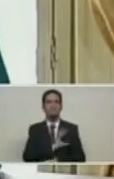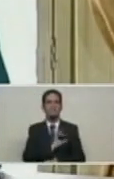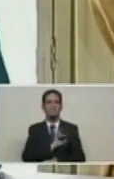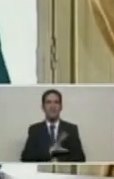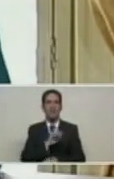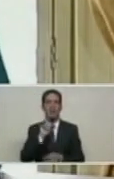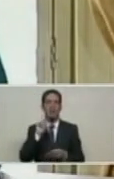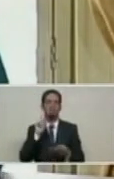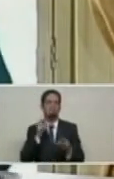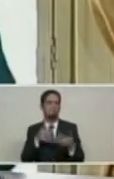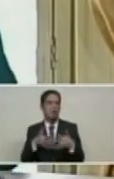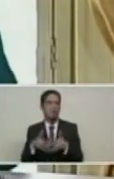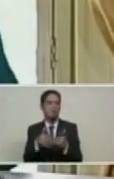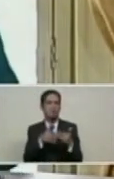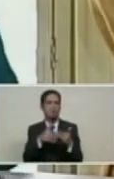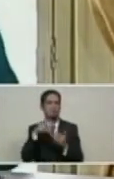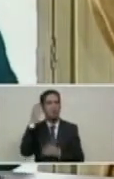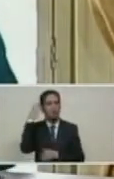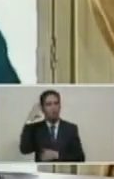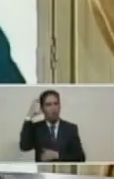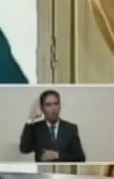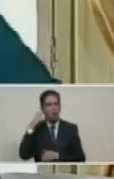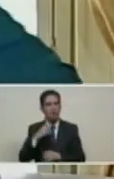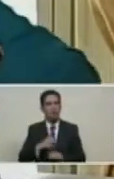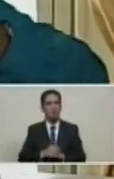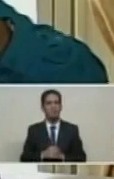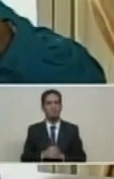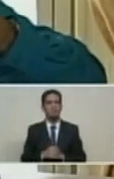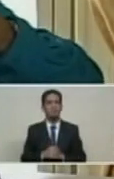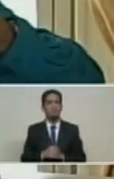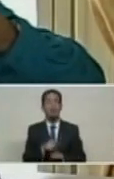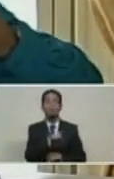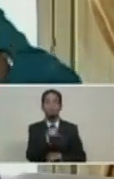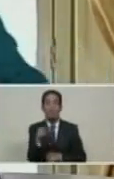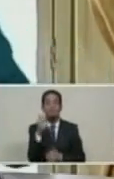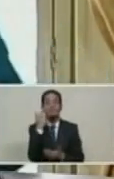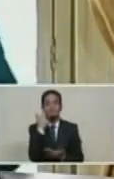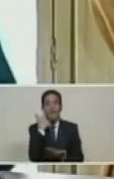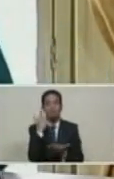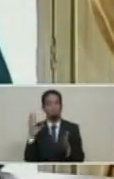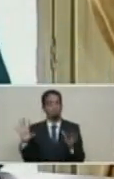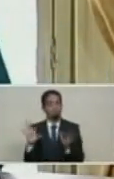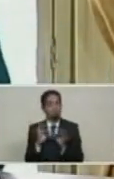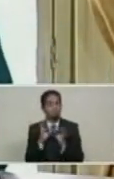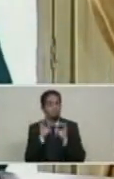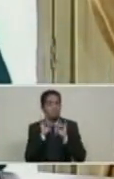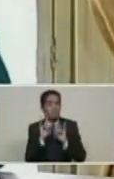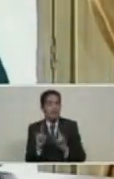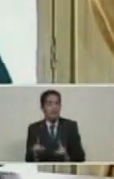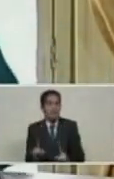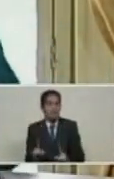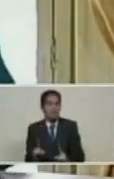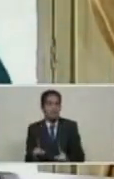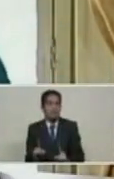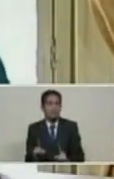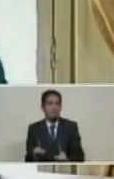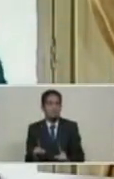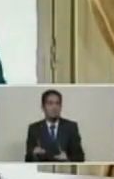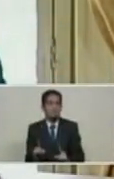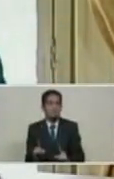Estados Unidos, a Europa, para que ustedes vean que eso tiene una relación directa, directa, proporcional.